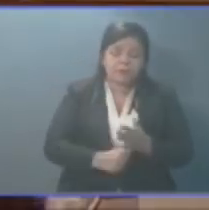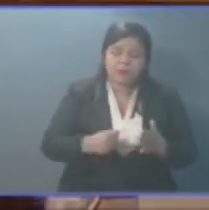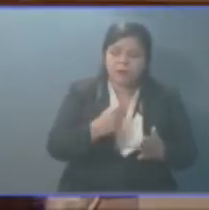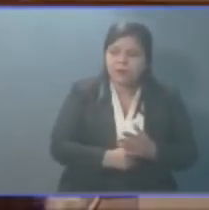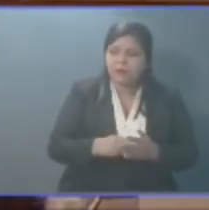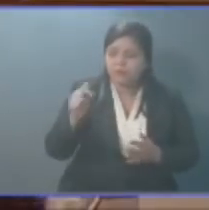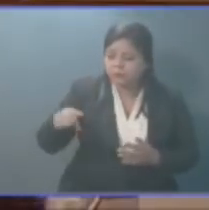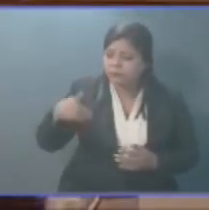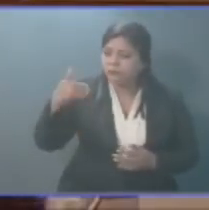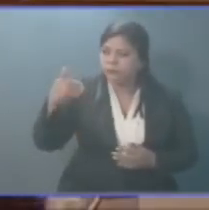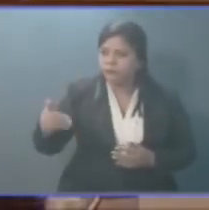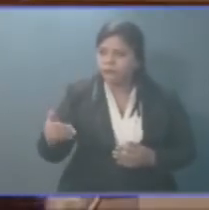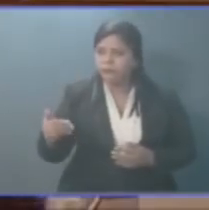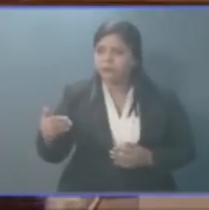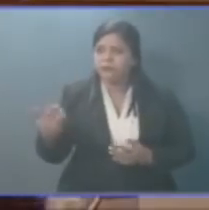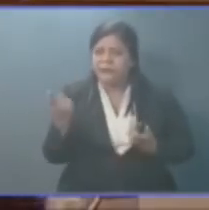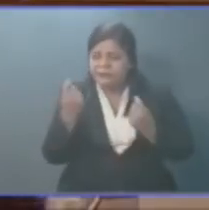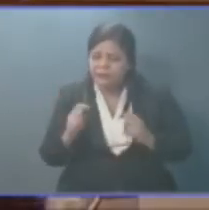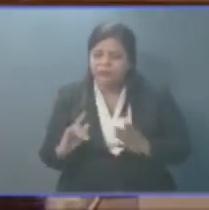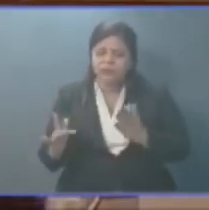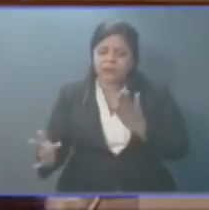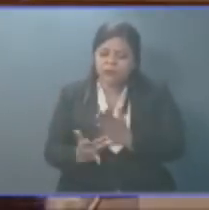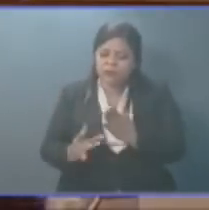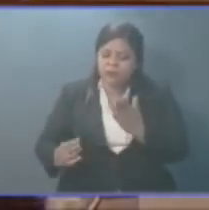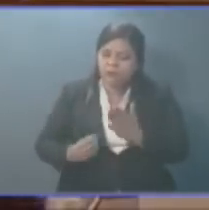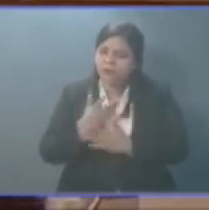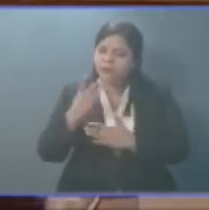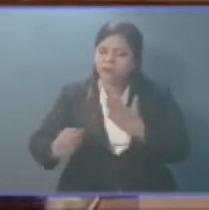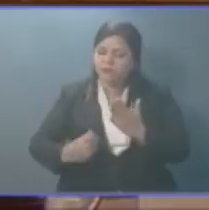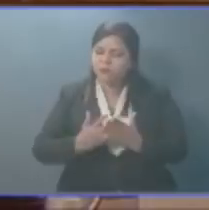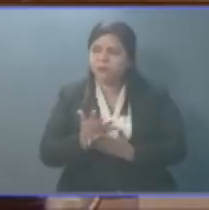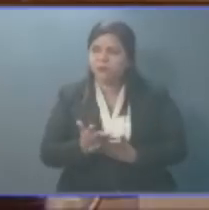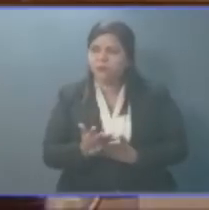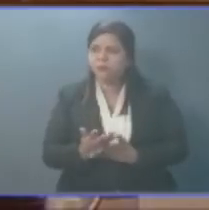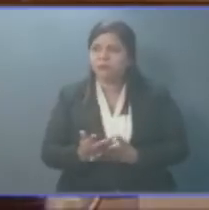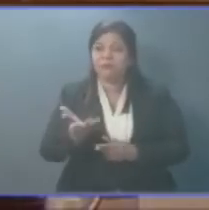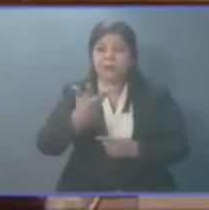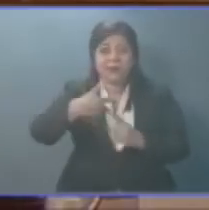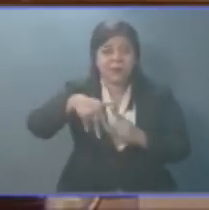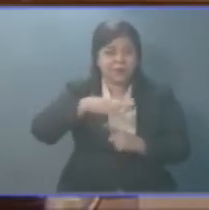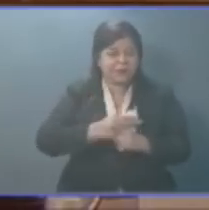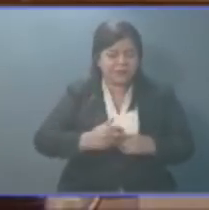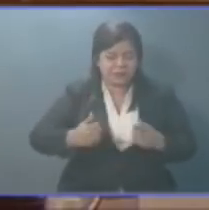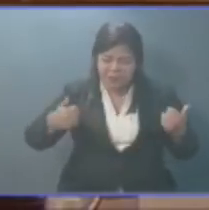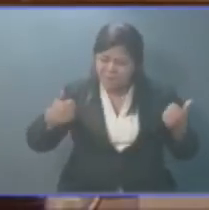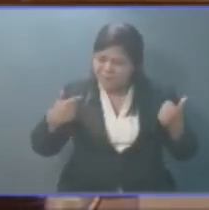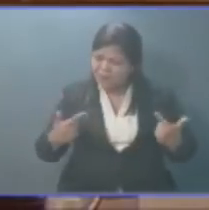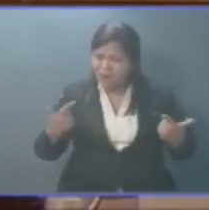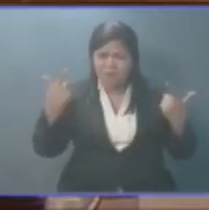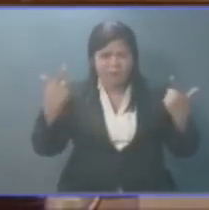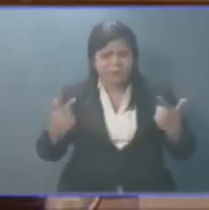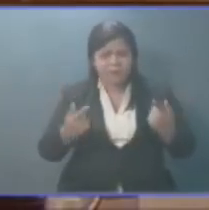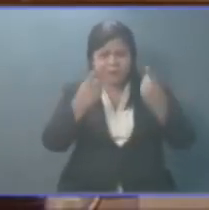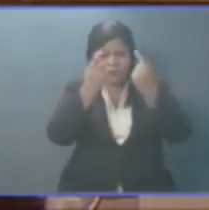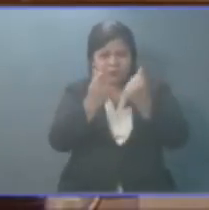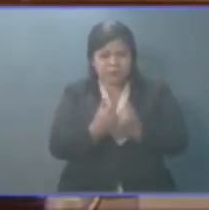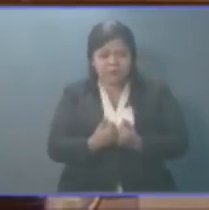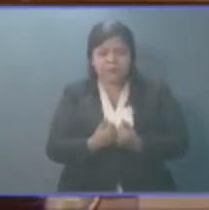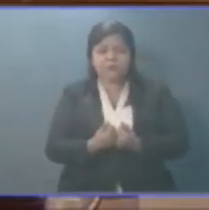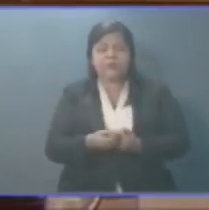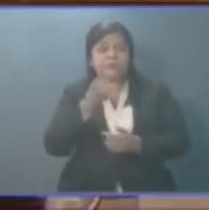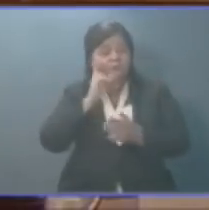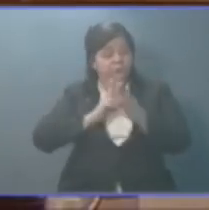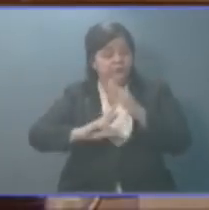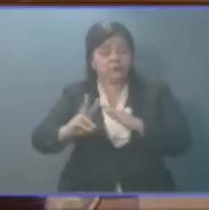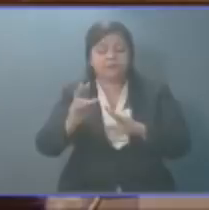año, modernizándolo y todavía en las condiciones paupérrimas presupuestariamente hablando, que ha sido la visión